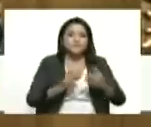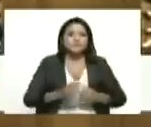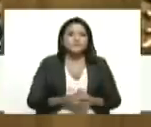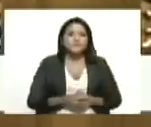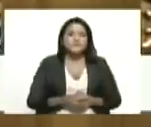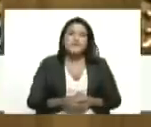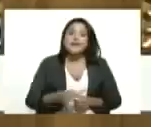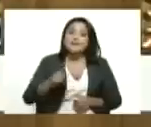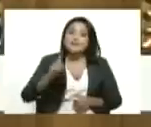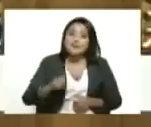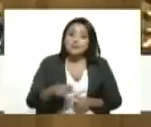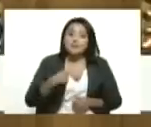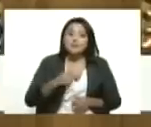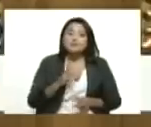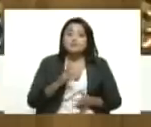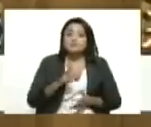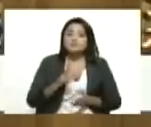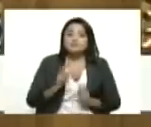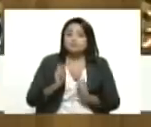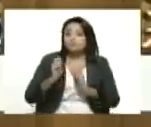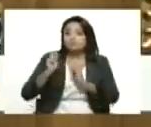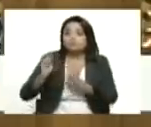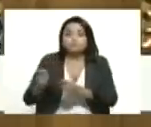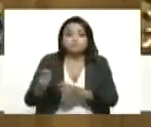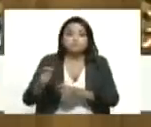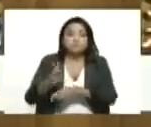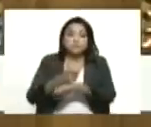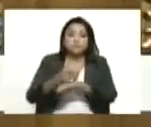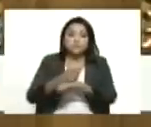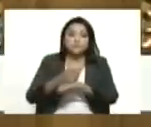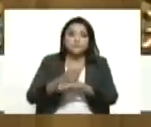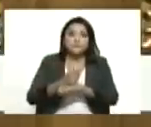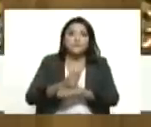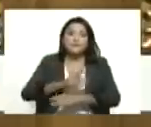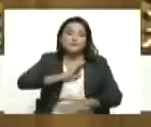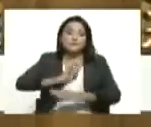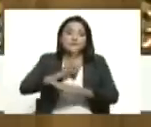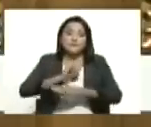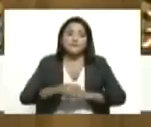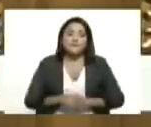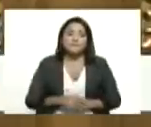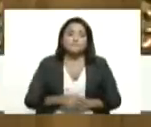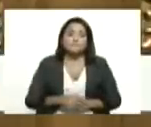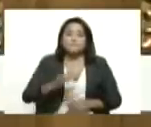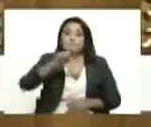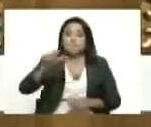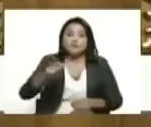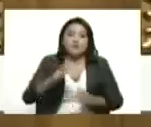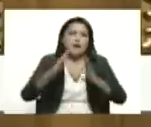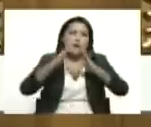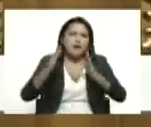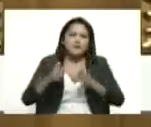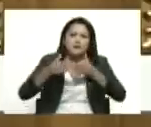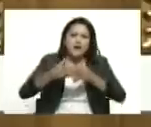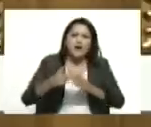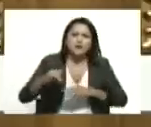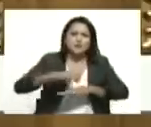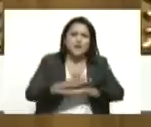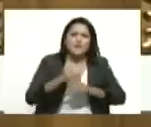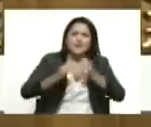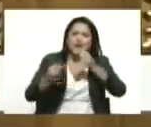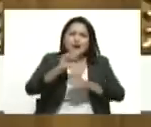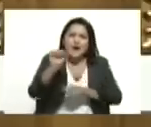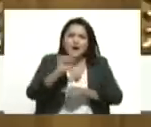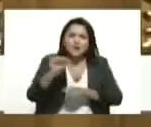Además, faculta al Estado para confiscar mediante sentencia firme los bienes de personas naturales o jurídicas, nacionales o